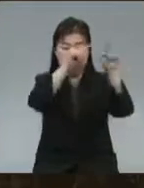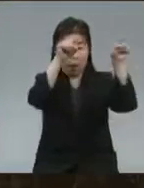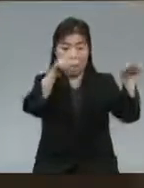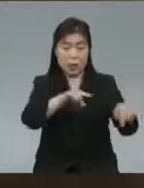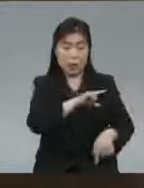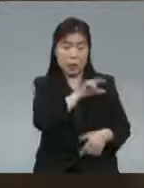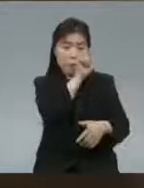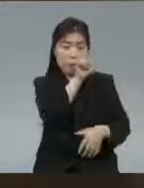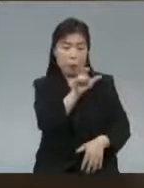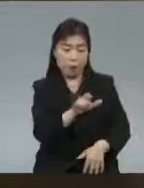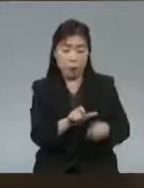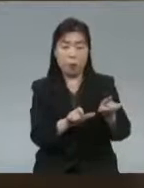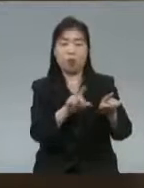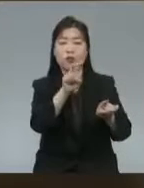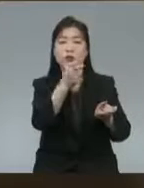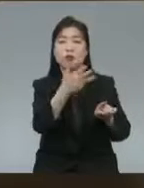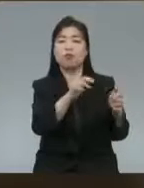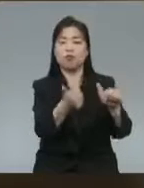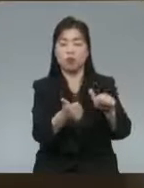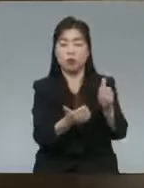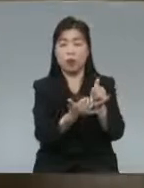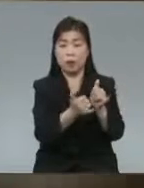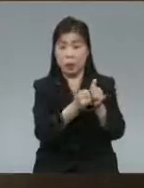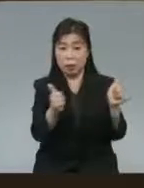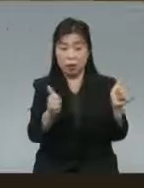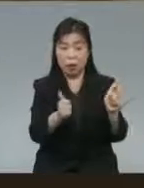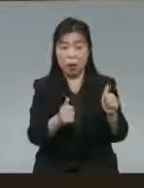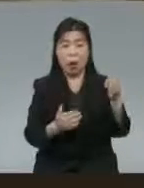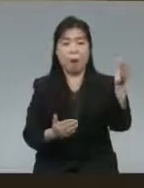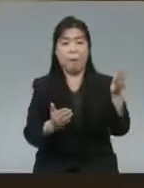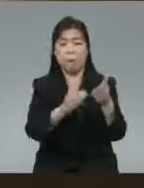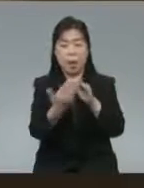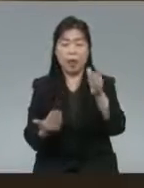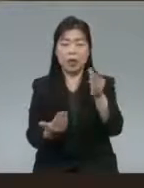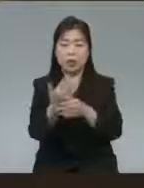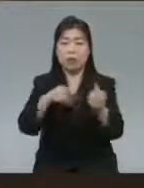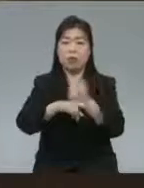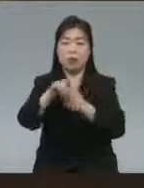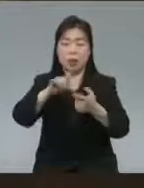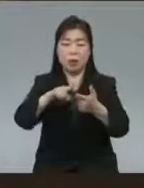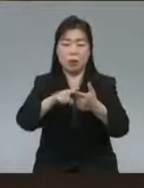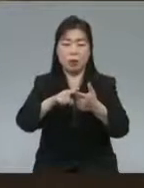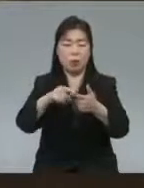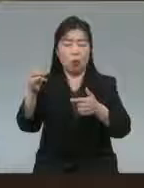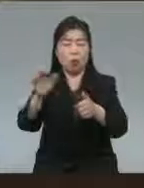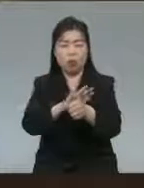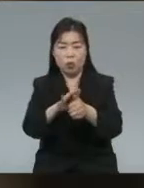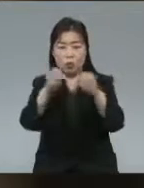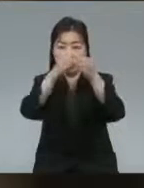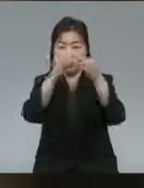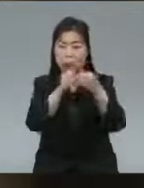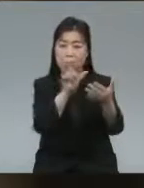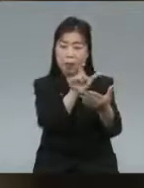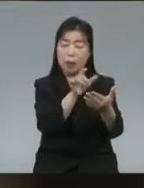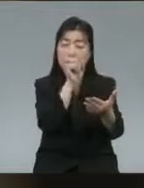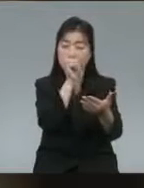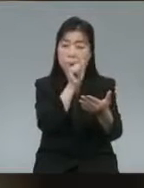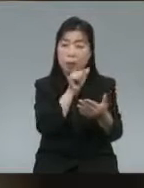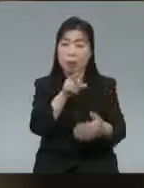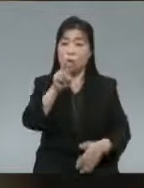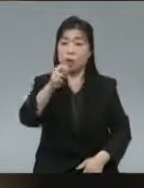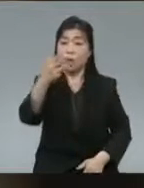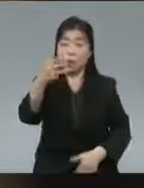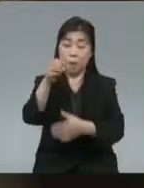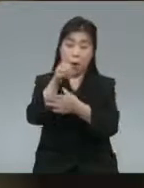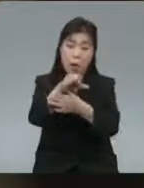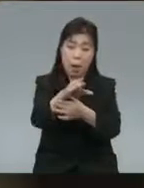2019 en budapest la capital en su mayoría ciudadanos surcoreanos el mandatario y la primera dama kim jong suk